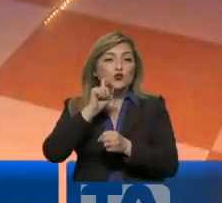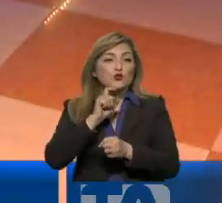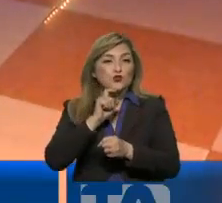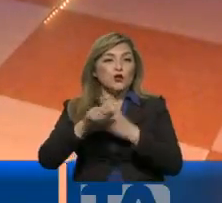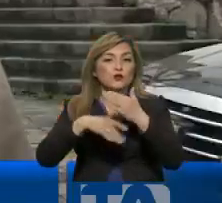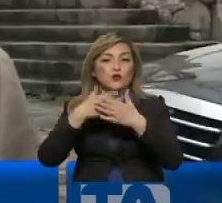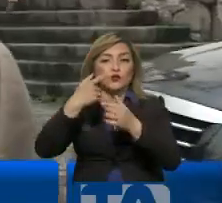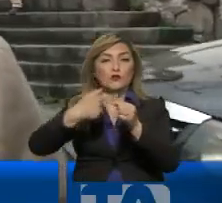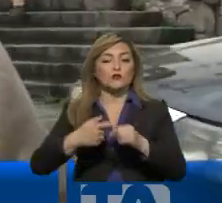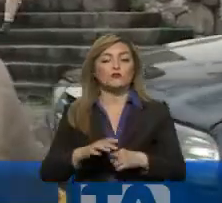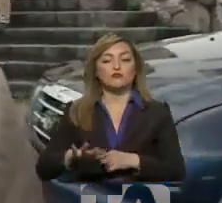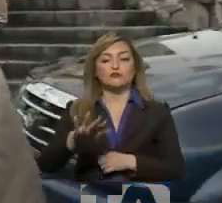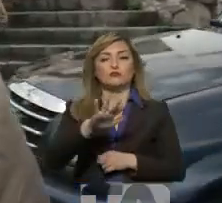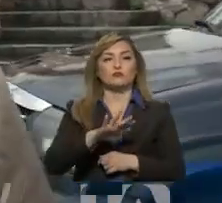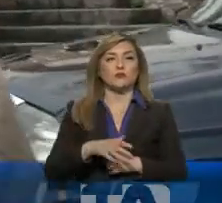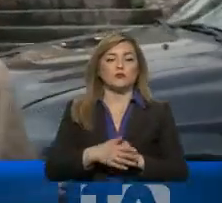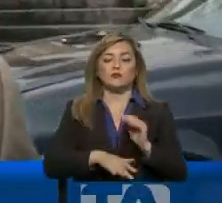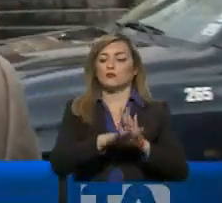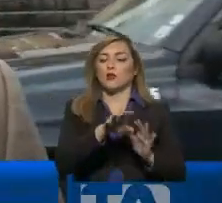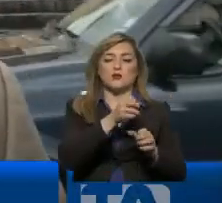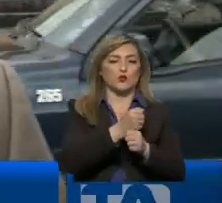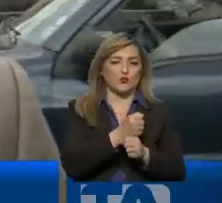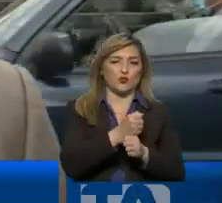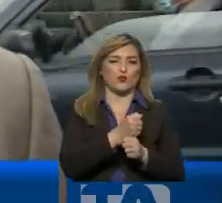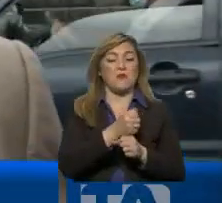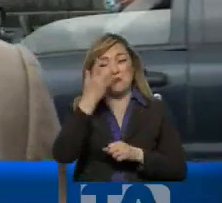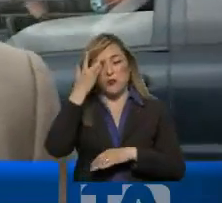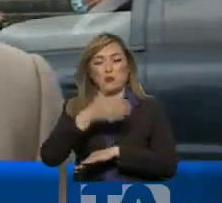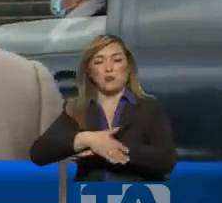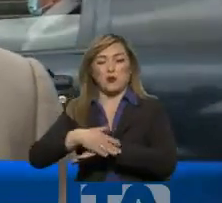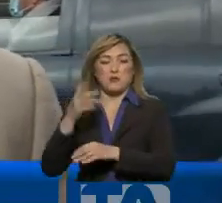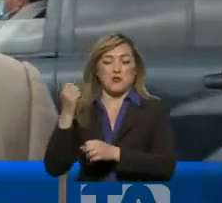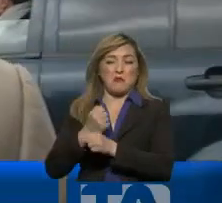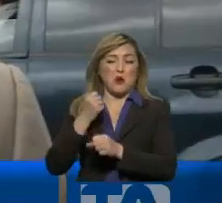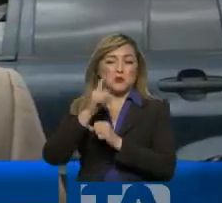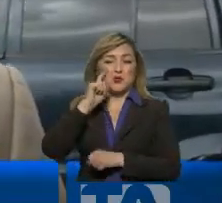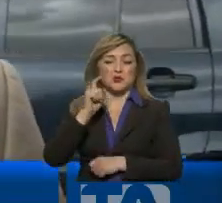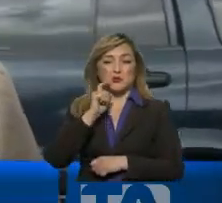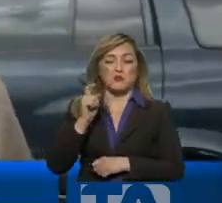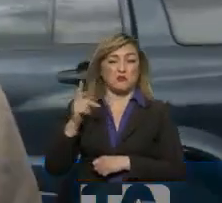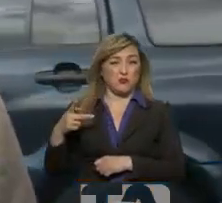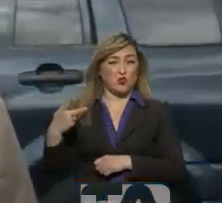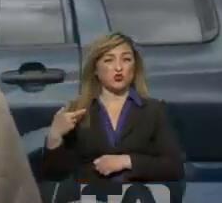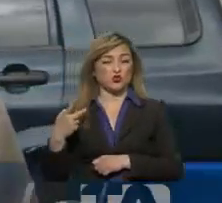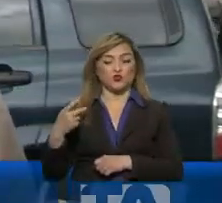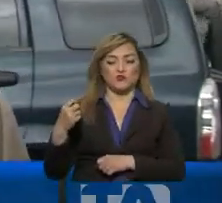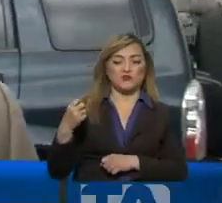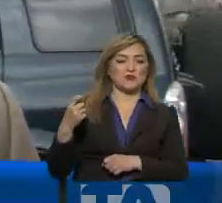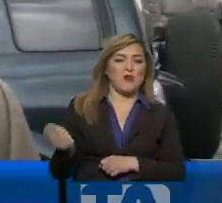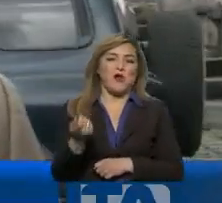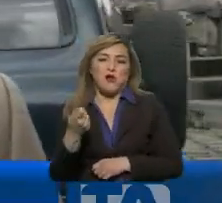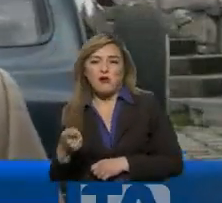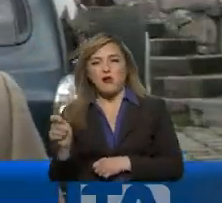Quito. Es mucho más seguro que la clandestinidad, es mucho más seguro que a veces en casas, en autos,